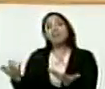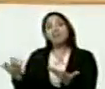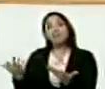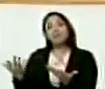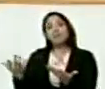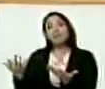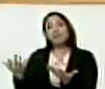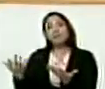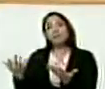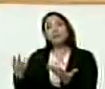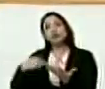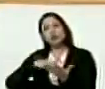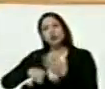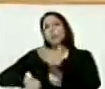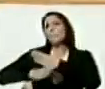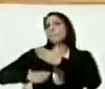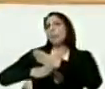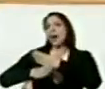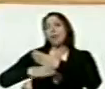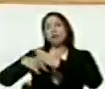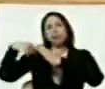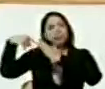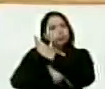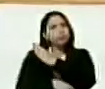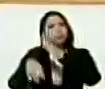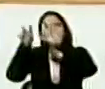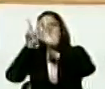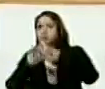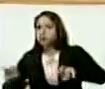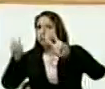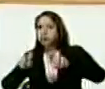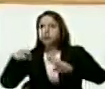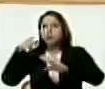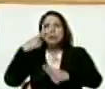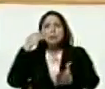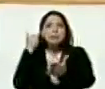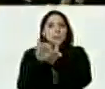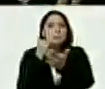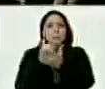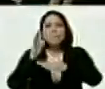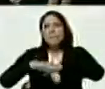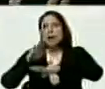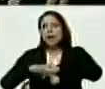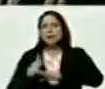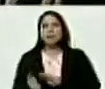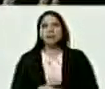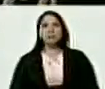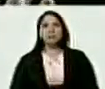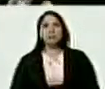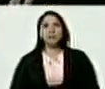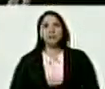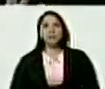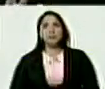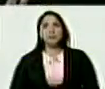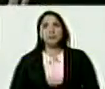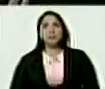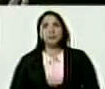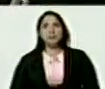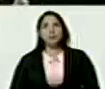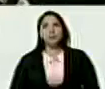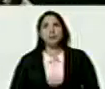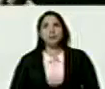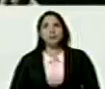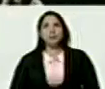Y vamos a ir hasta el fondo de la investigación. aquellos también